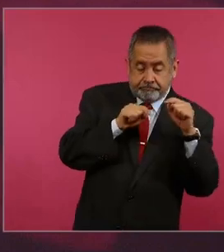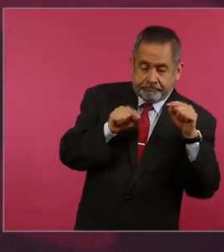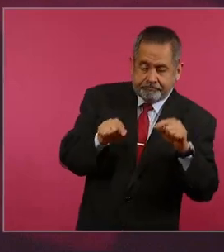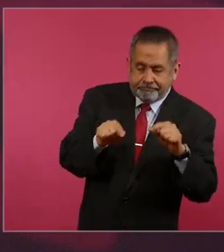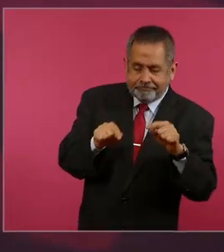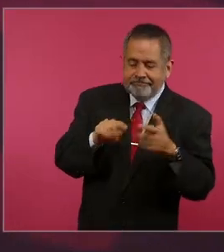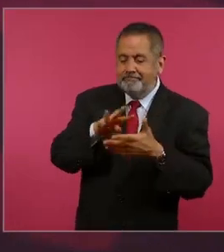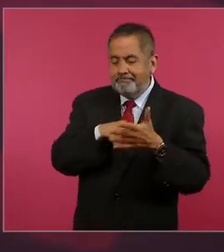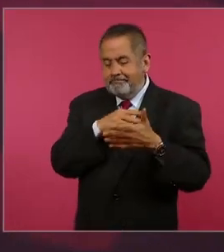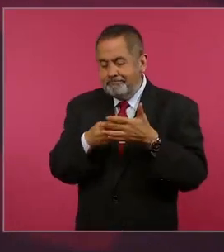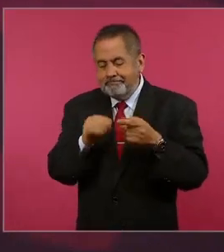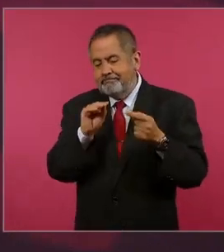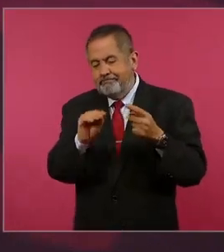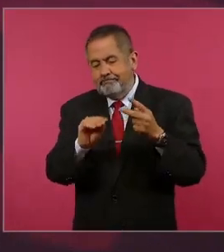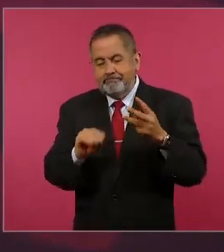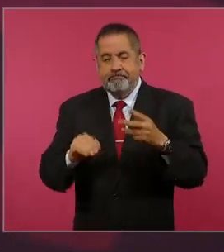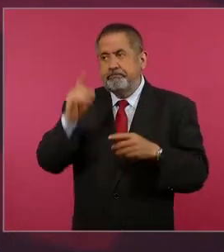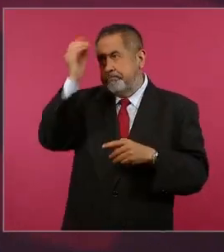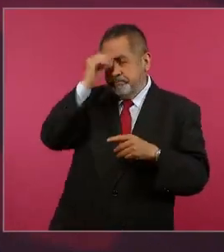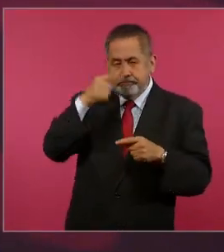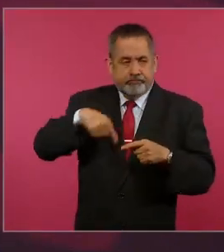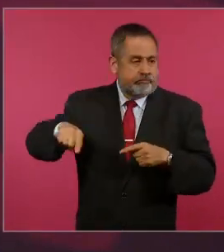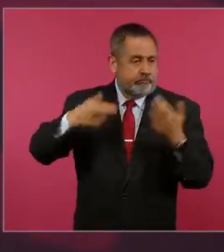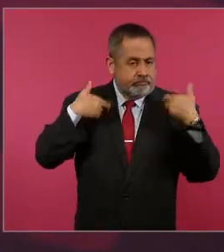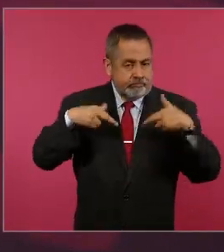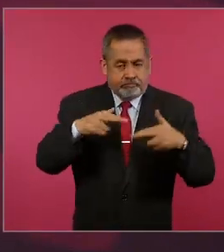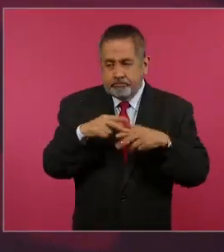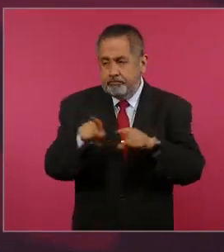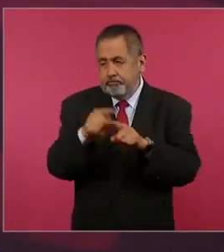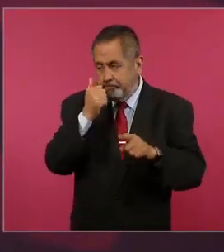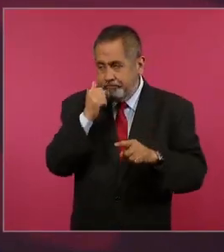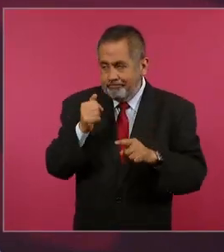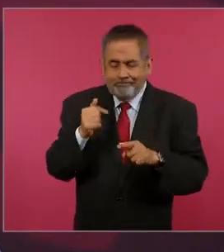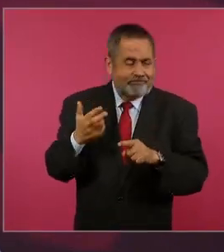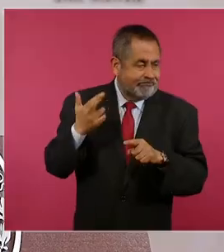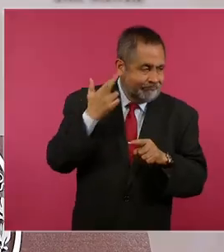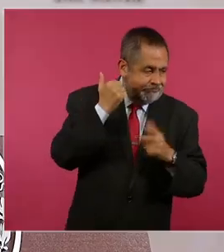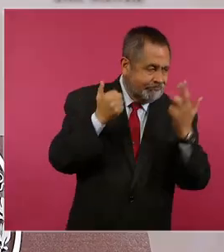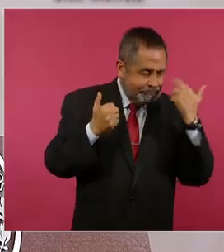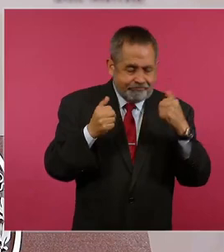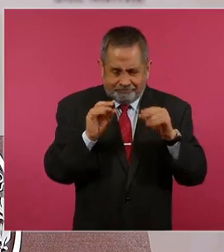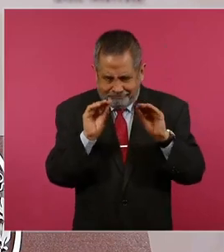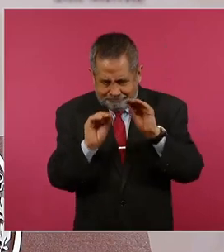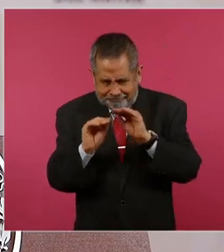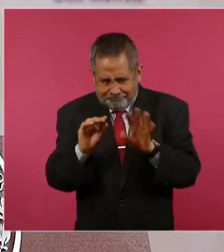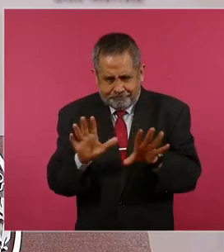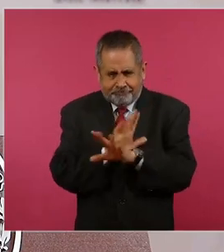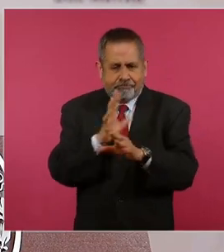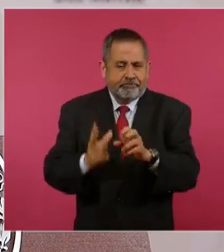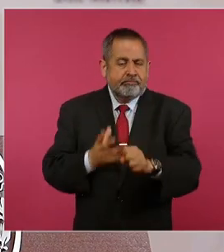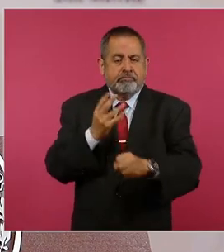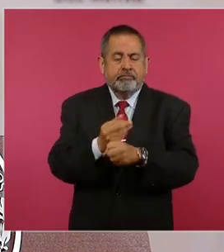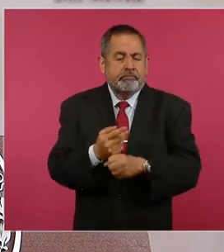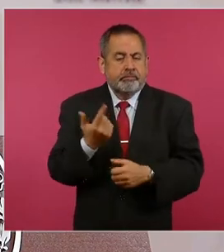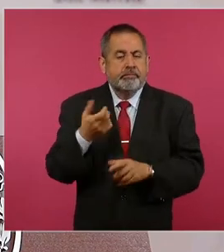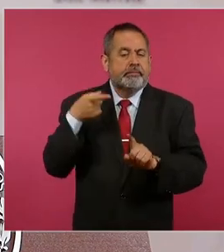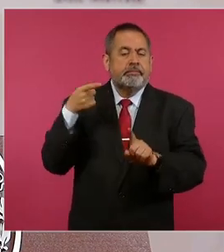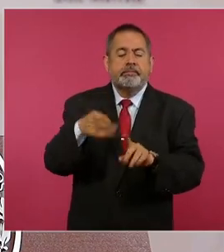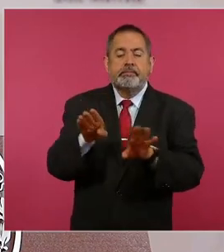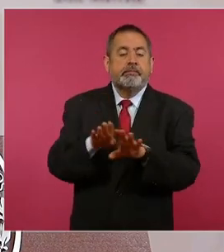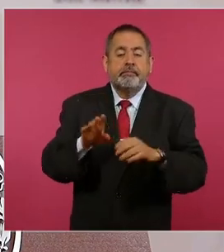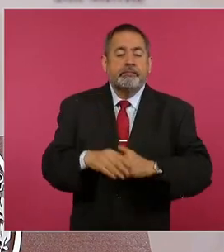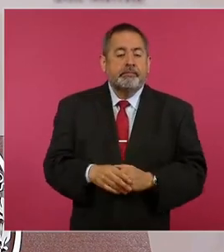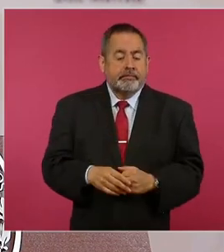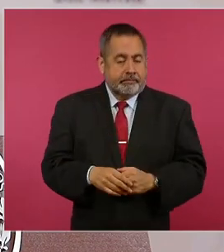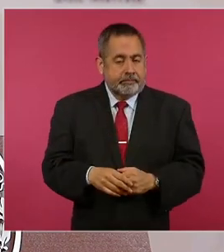y las opiniones con el profesorado y con los mismos alumnos. Y respecto a esa incertidumbre,